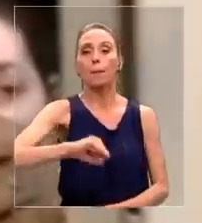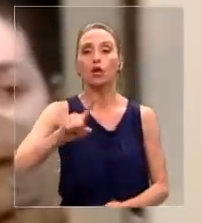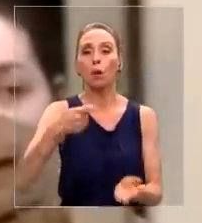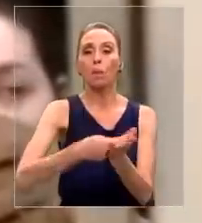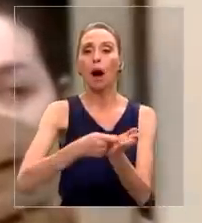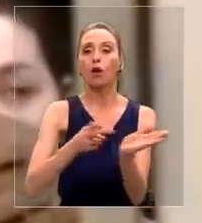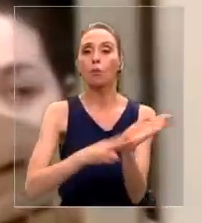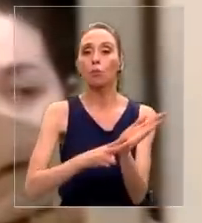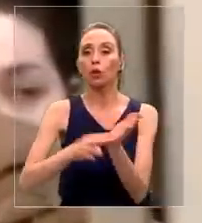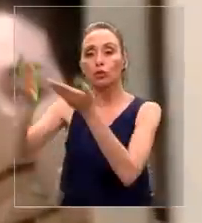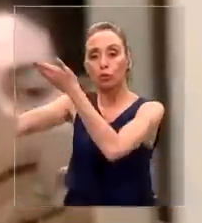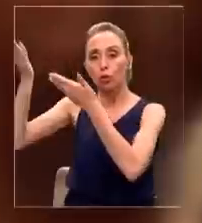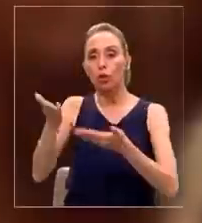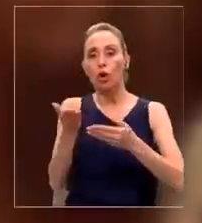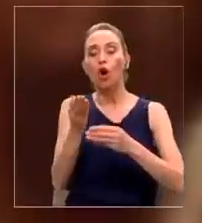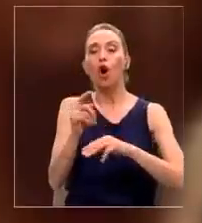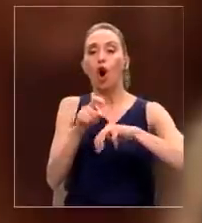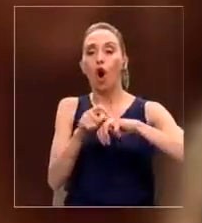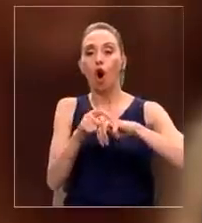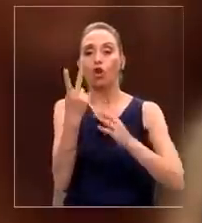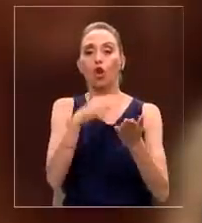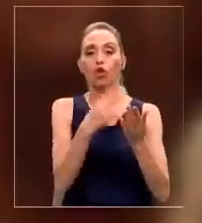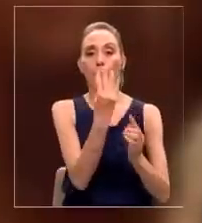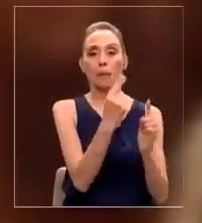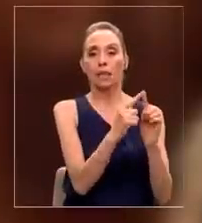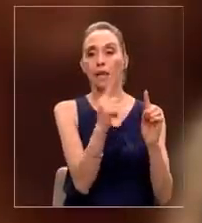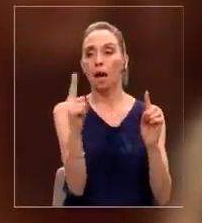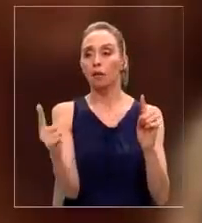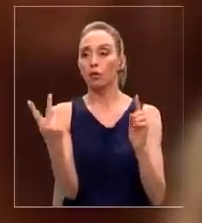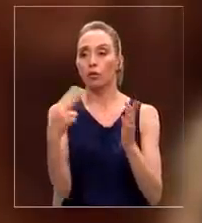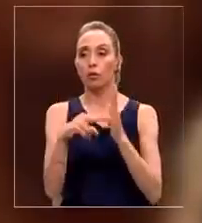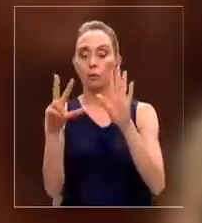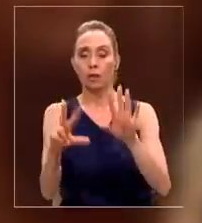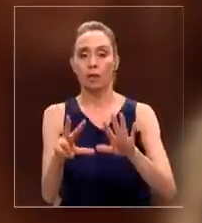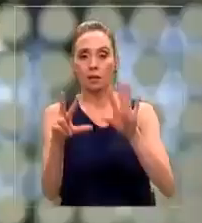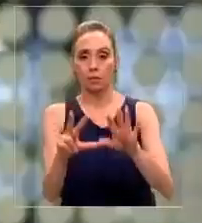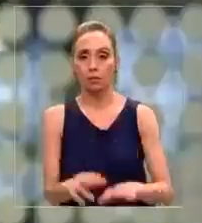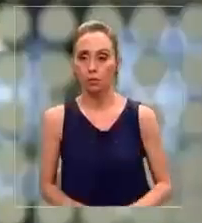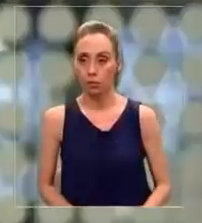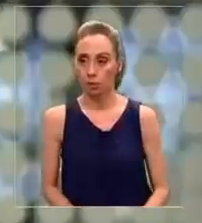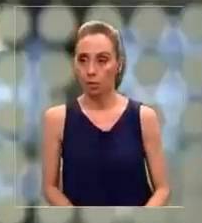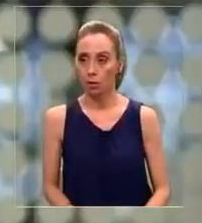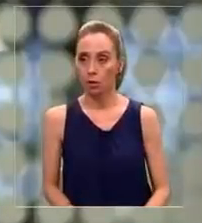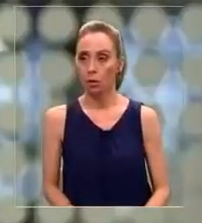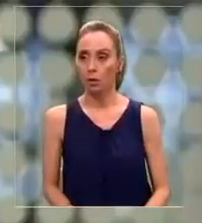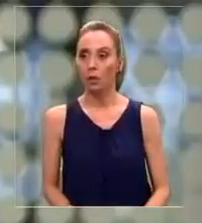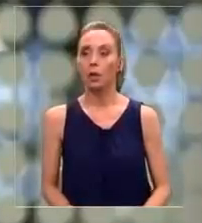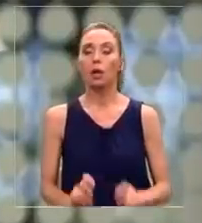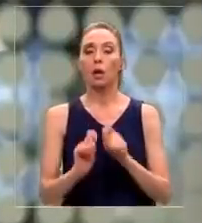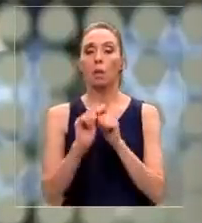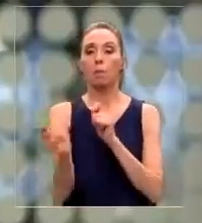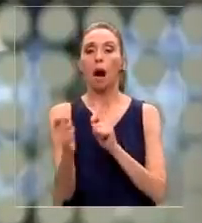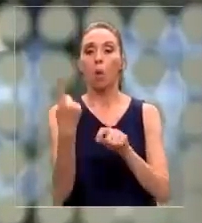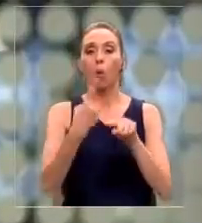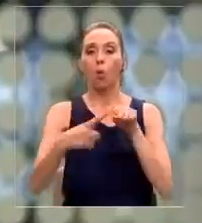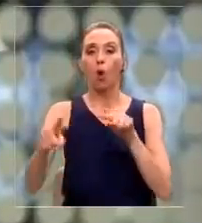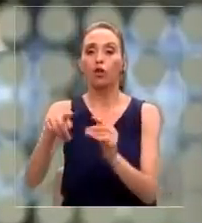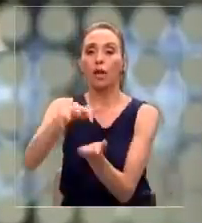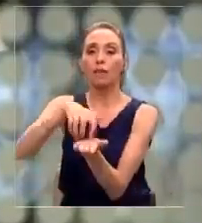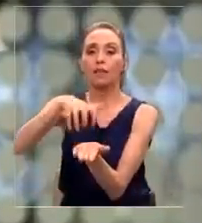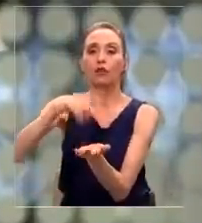tributaria del oro que introdujo a Chile entre 2014 y 2018. Que se tiene que pagar en una cuota en